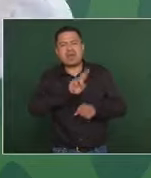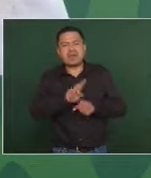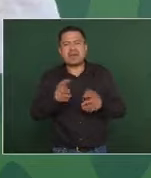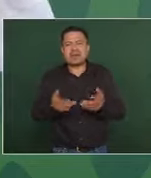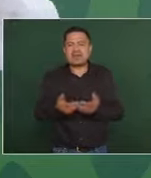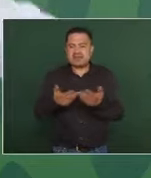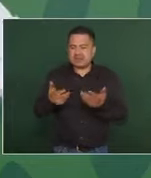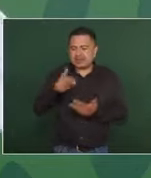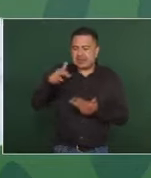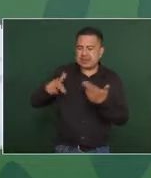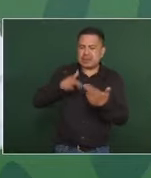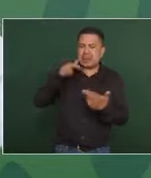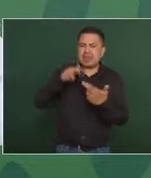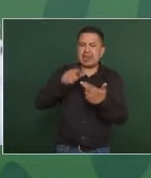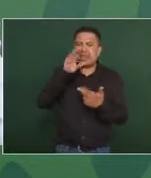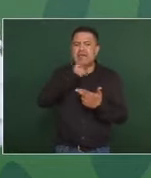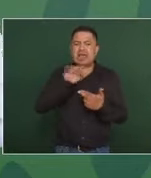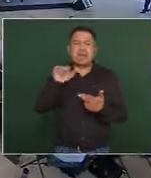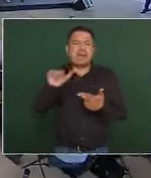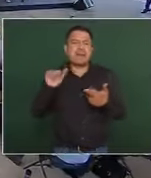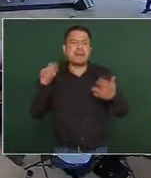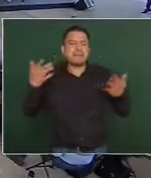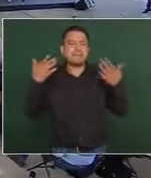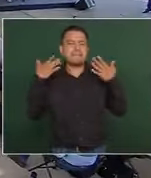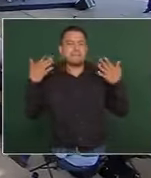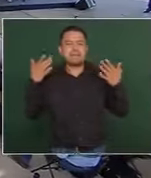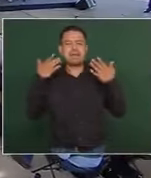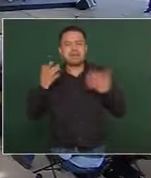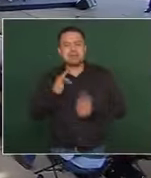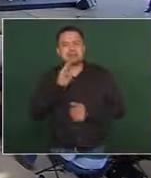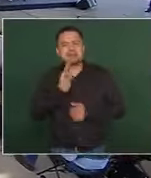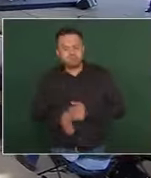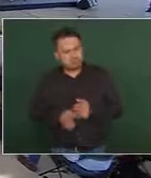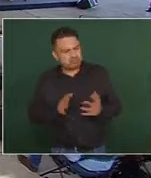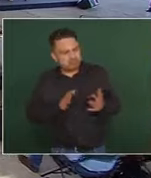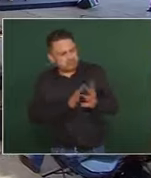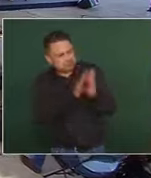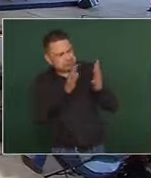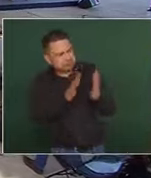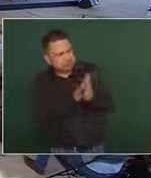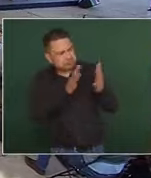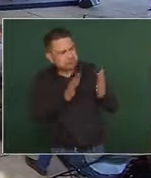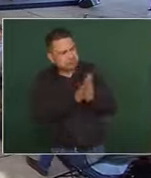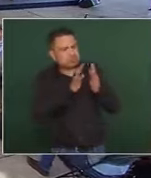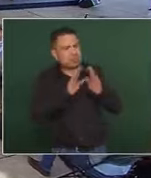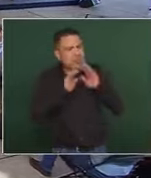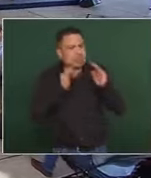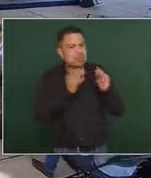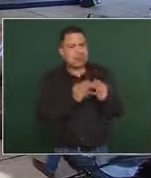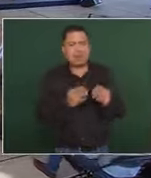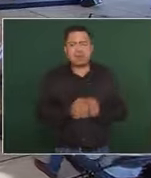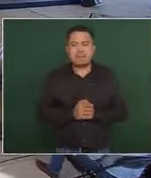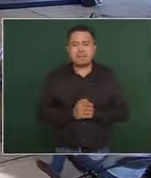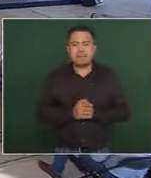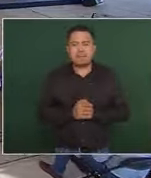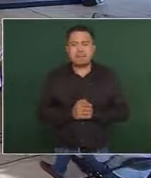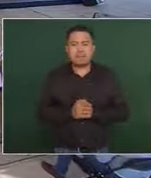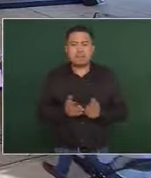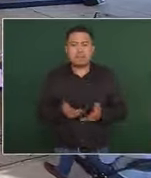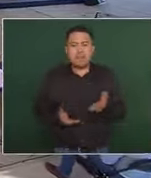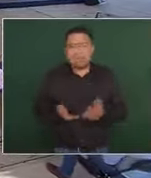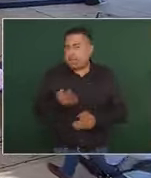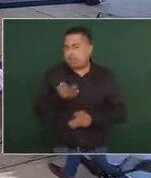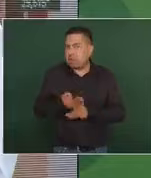Caliente, a Patzingán, a declarar la guerra? Ya, ahora